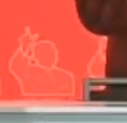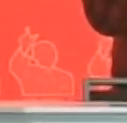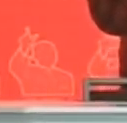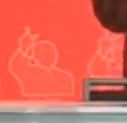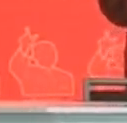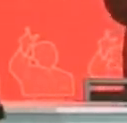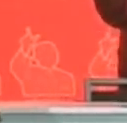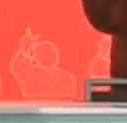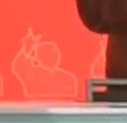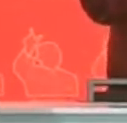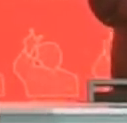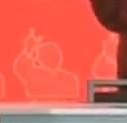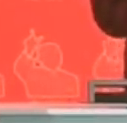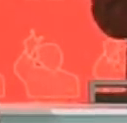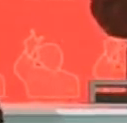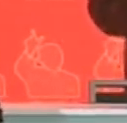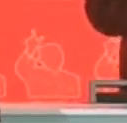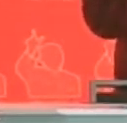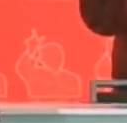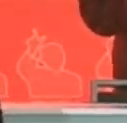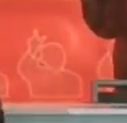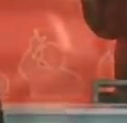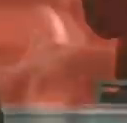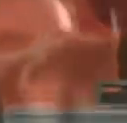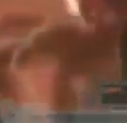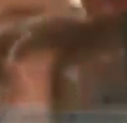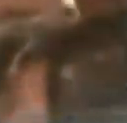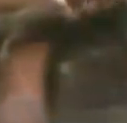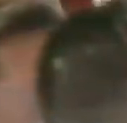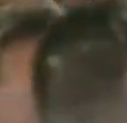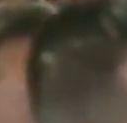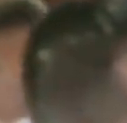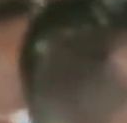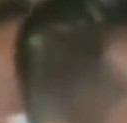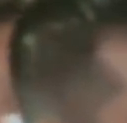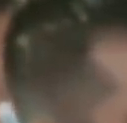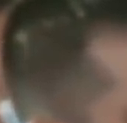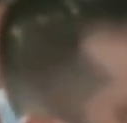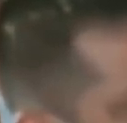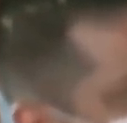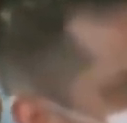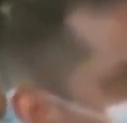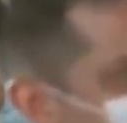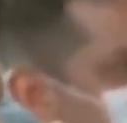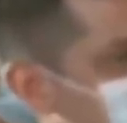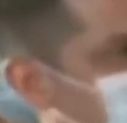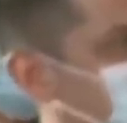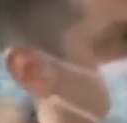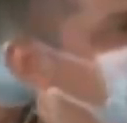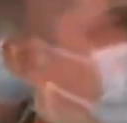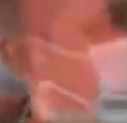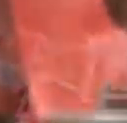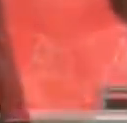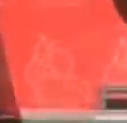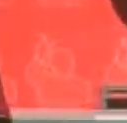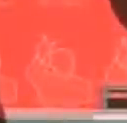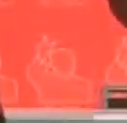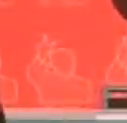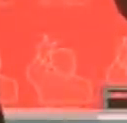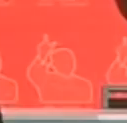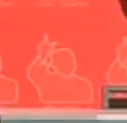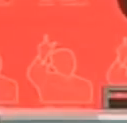quiero entregar. Oh, oh, oh, oh. Ese equipo nuestro, oh, oh, oh, oh. Lo